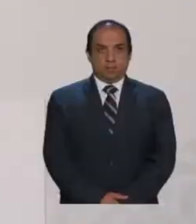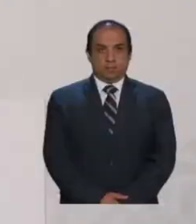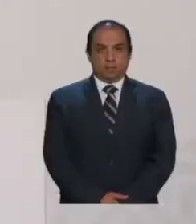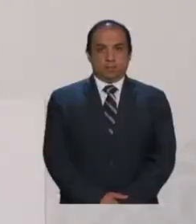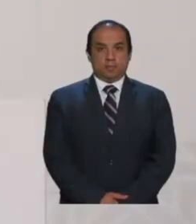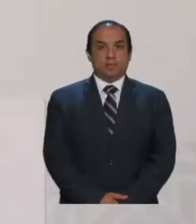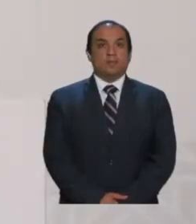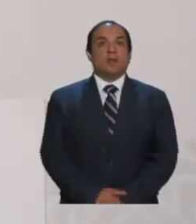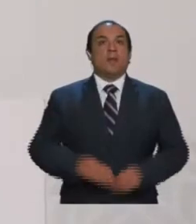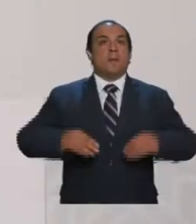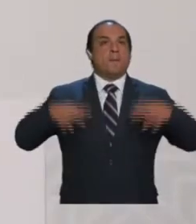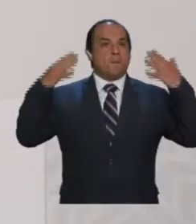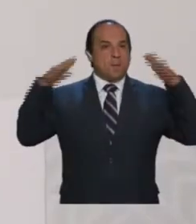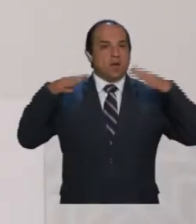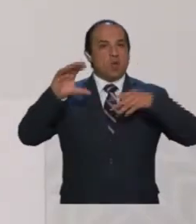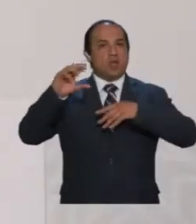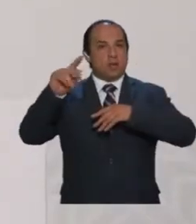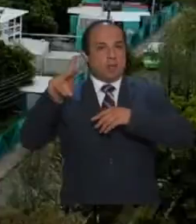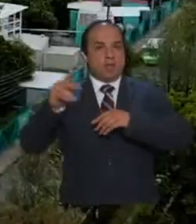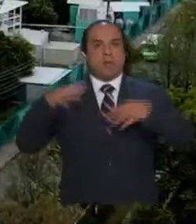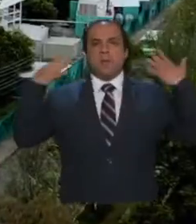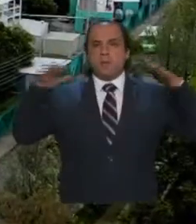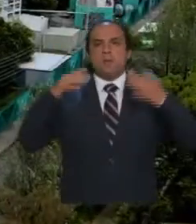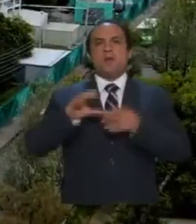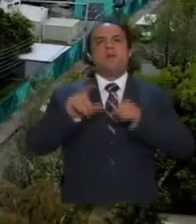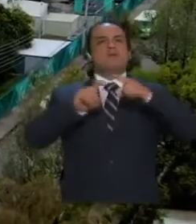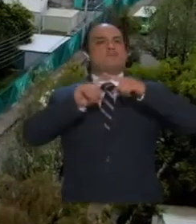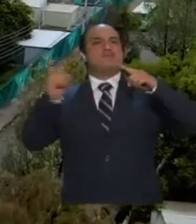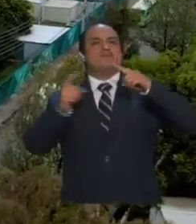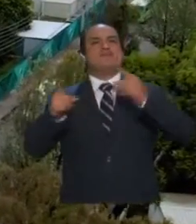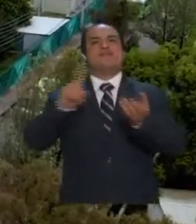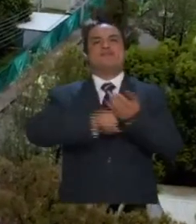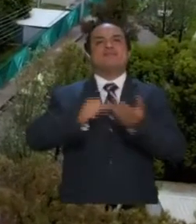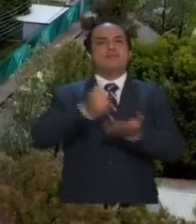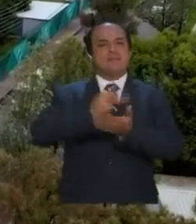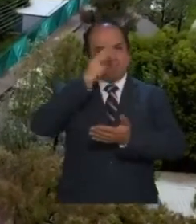Viva Cuautepec y que viva el cablebús de la Ciudad de México.